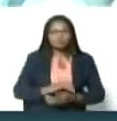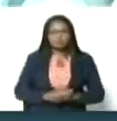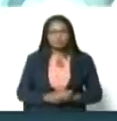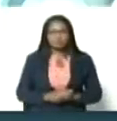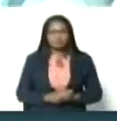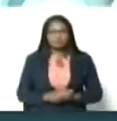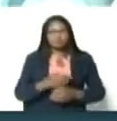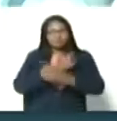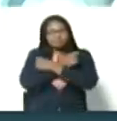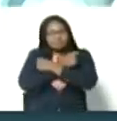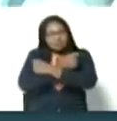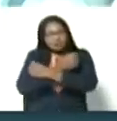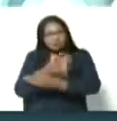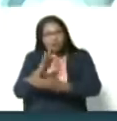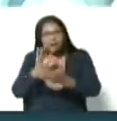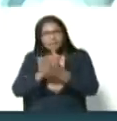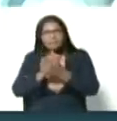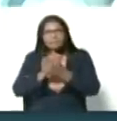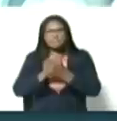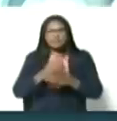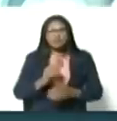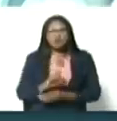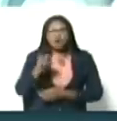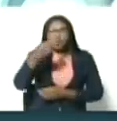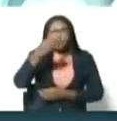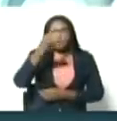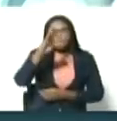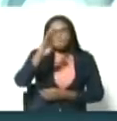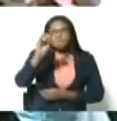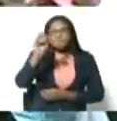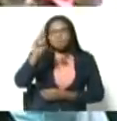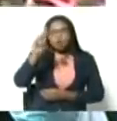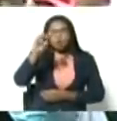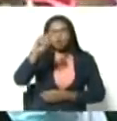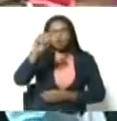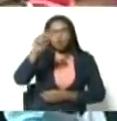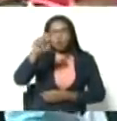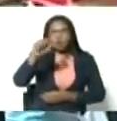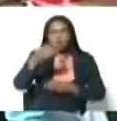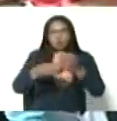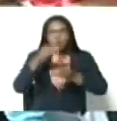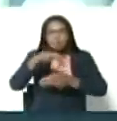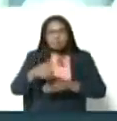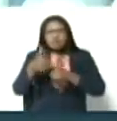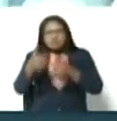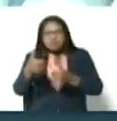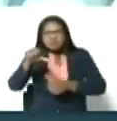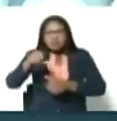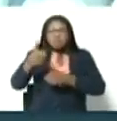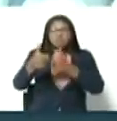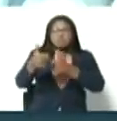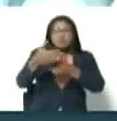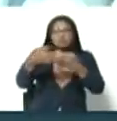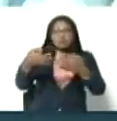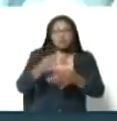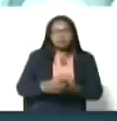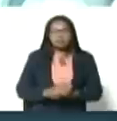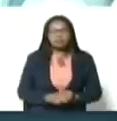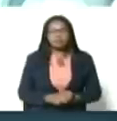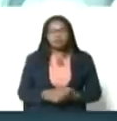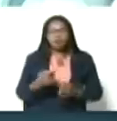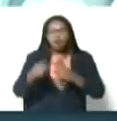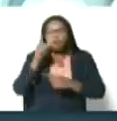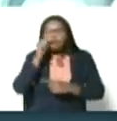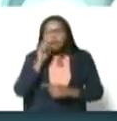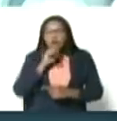Mi abrazo. Compañero Bordones, ¿cómo está Bordones? Está bien, presidente, está bien. Operador de estaciones, José Blanco,